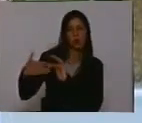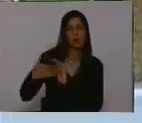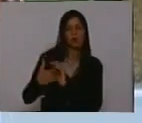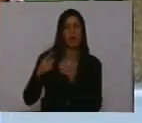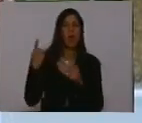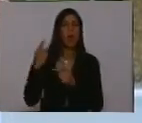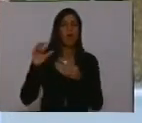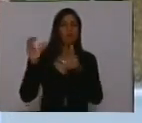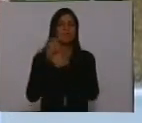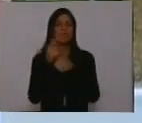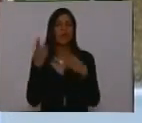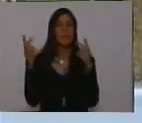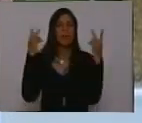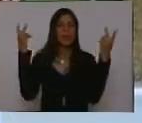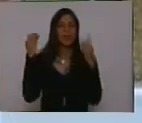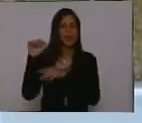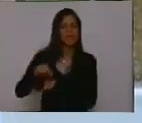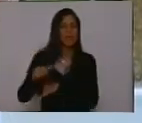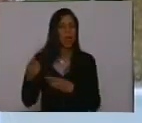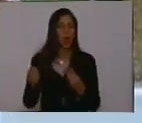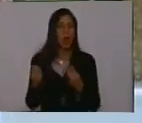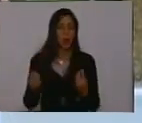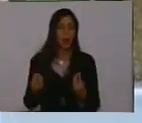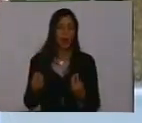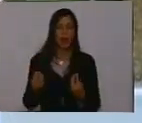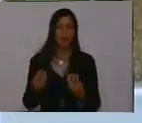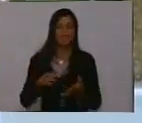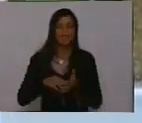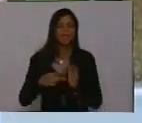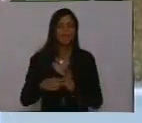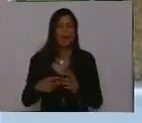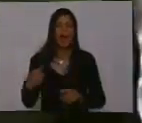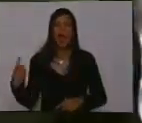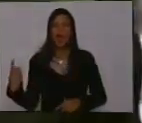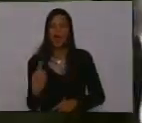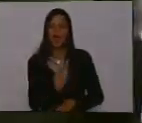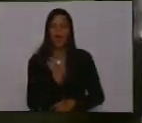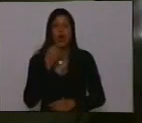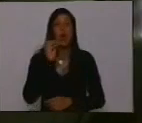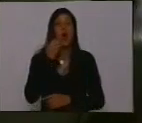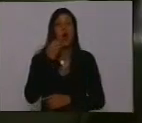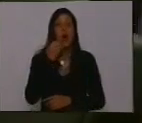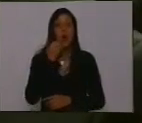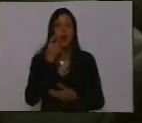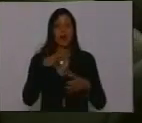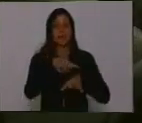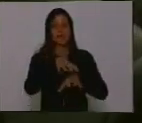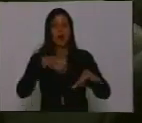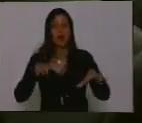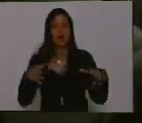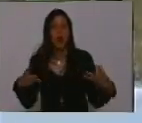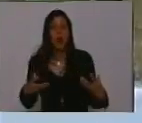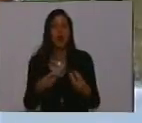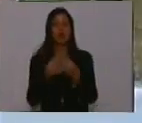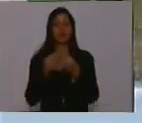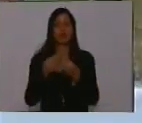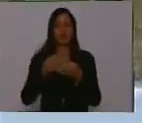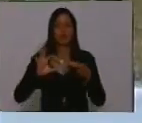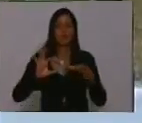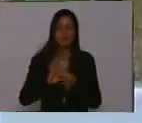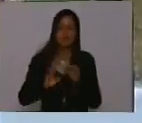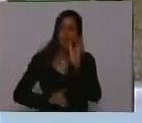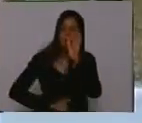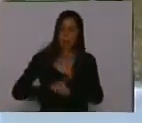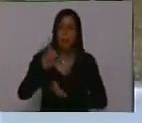única manera que tenemos de hacerlo es que todas y todos los jóvenes de este país asuman la construcción de la Venezuela potencia